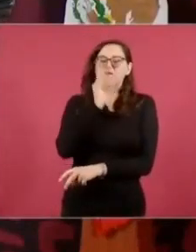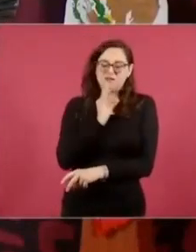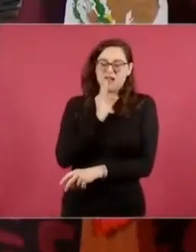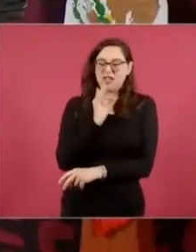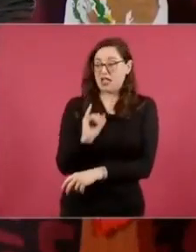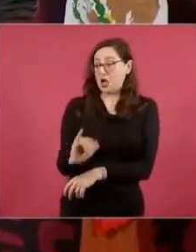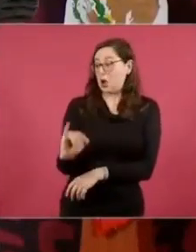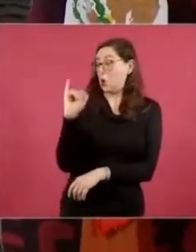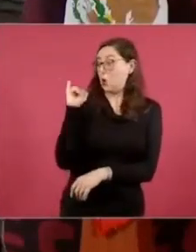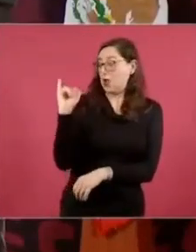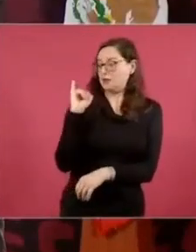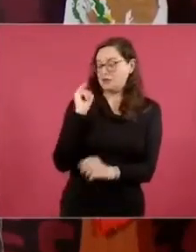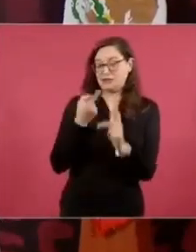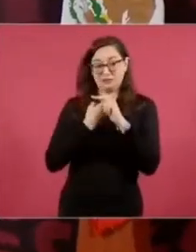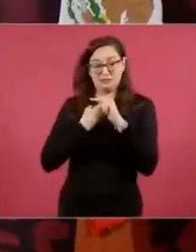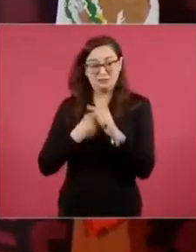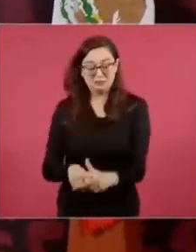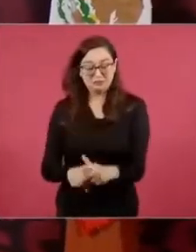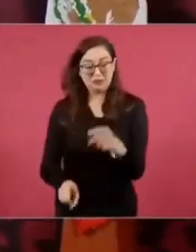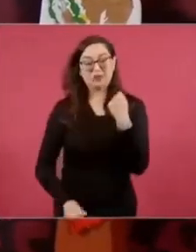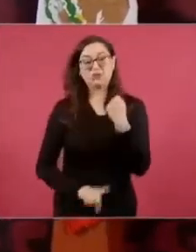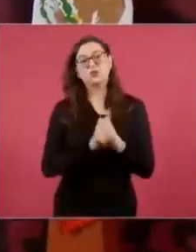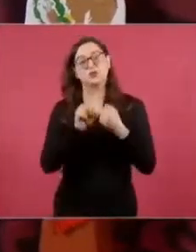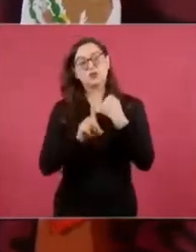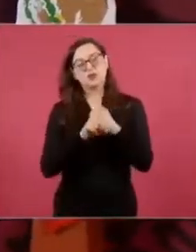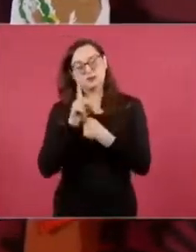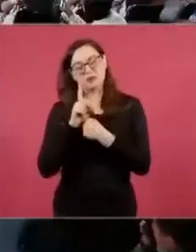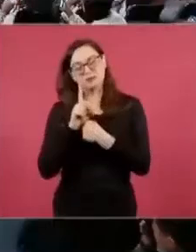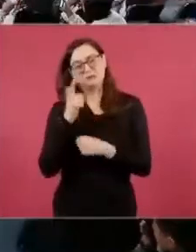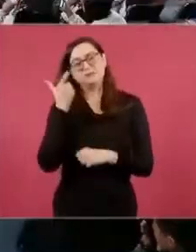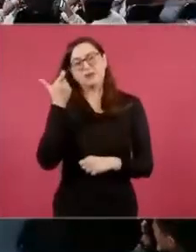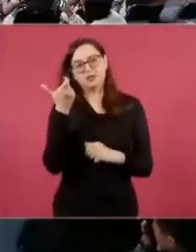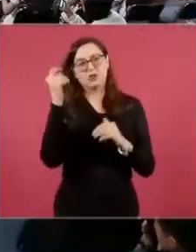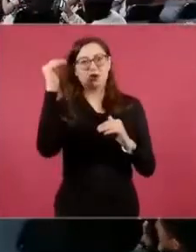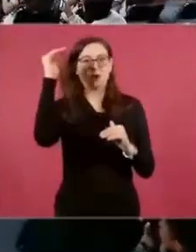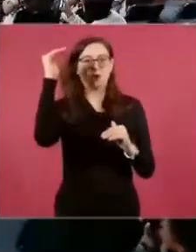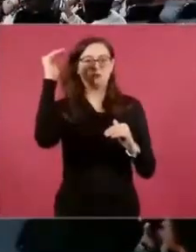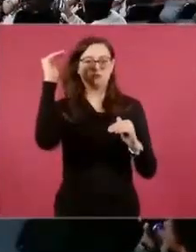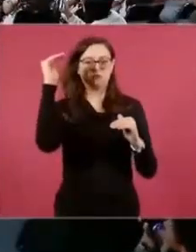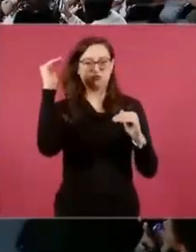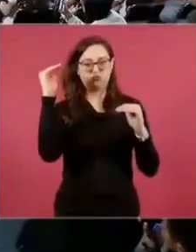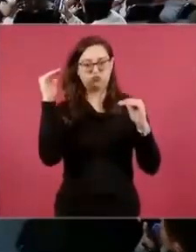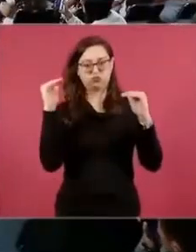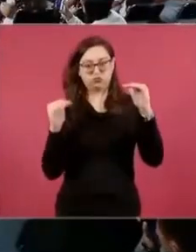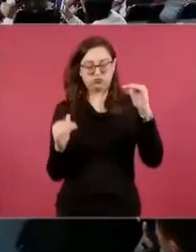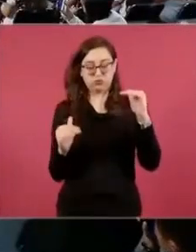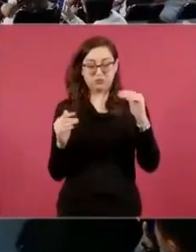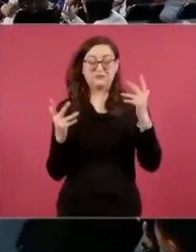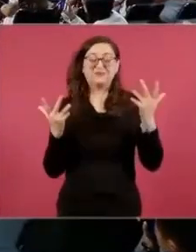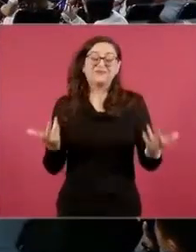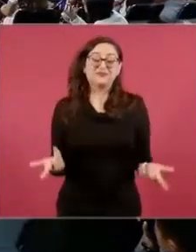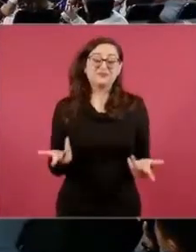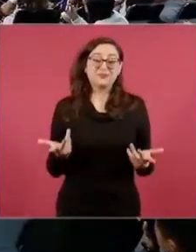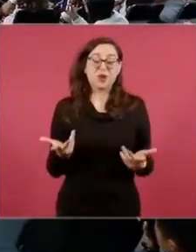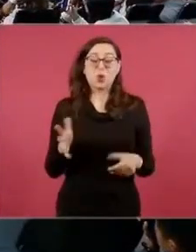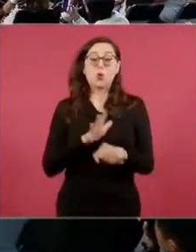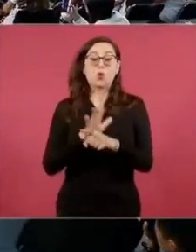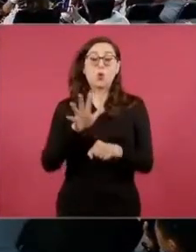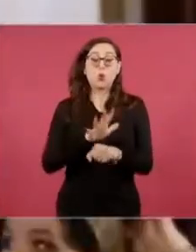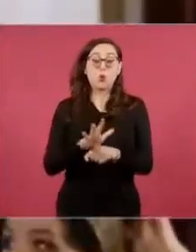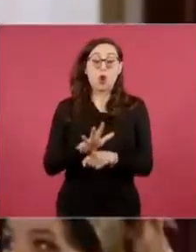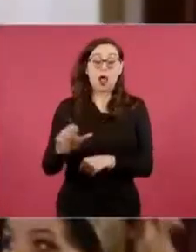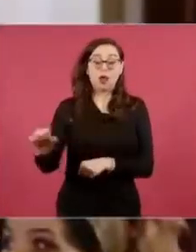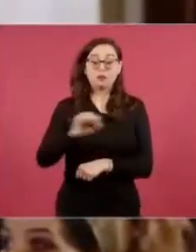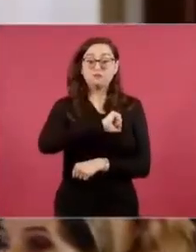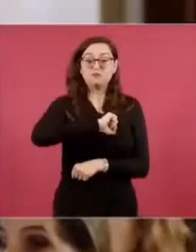podría Me parece que a pesar de todo lo que se pueda decir y que decían que amos a estar como Venezuela el peso que